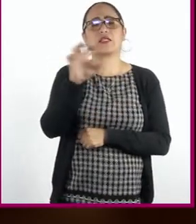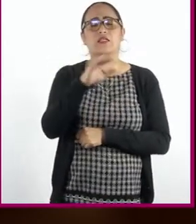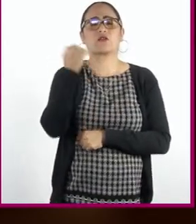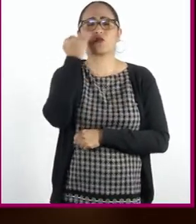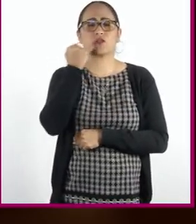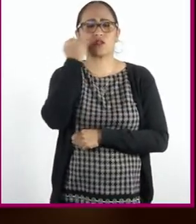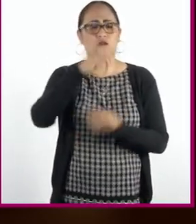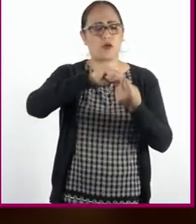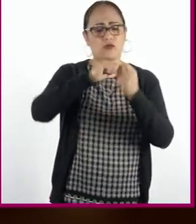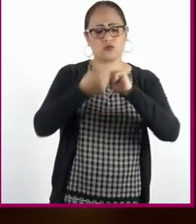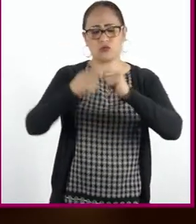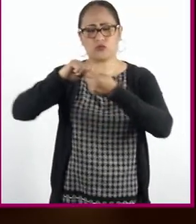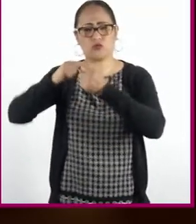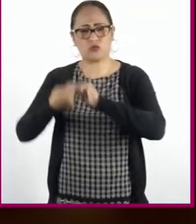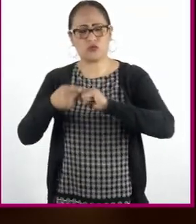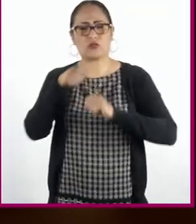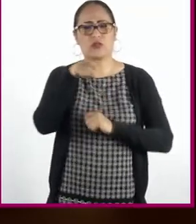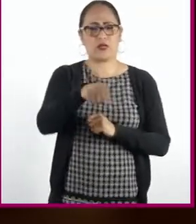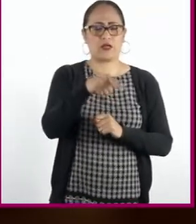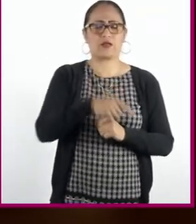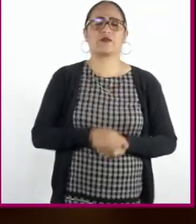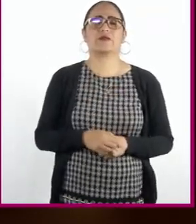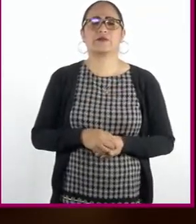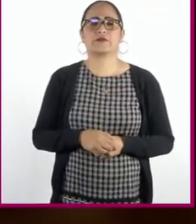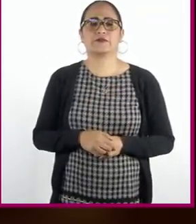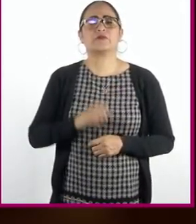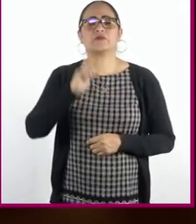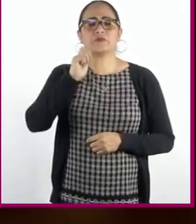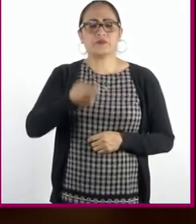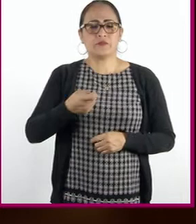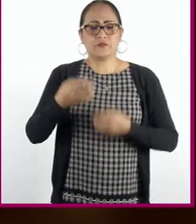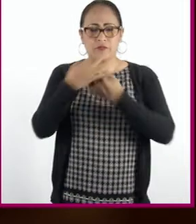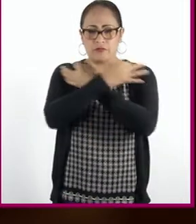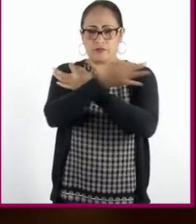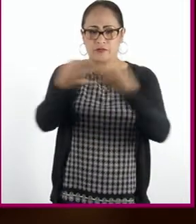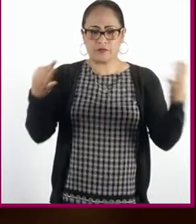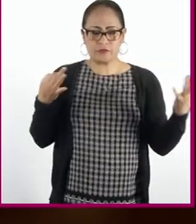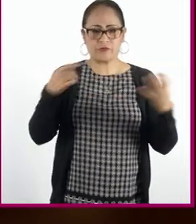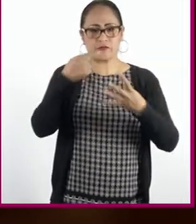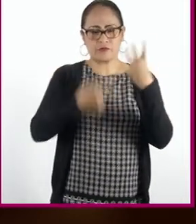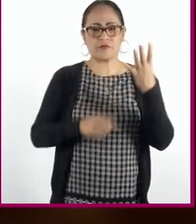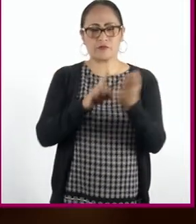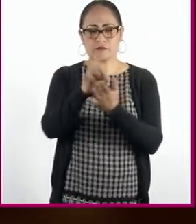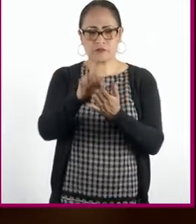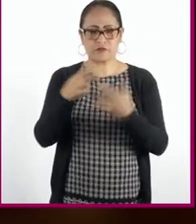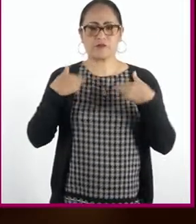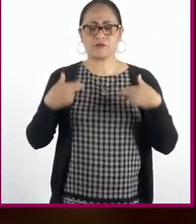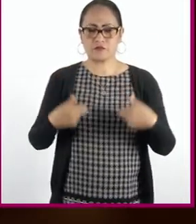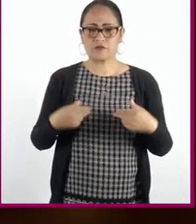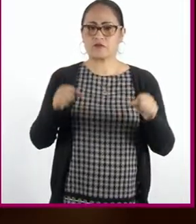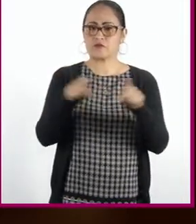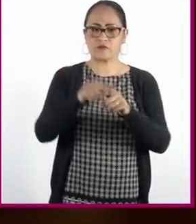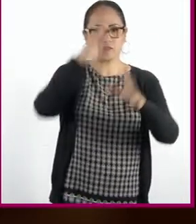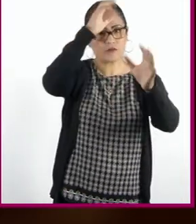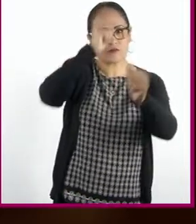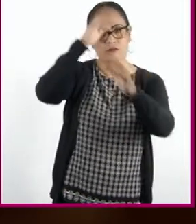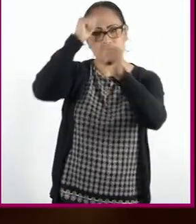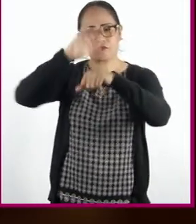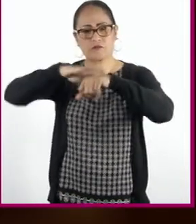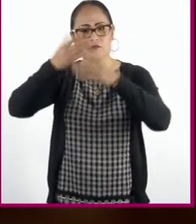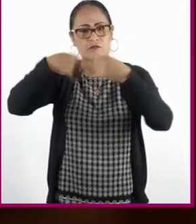Los instrumentos del Marco Internacional de Derechos Humanos son la Declaración Universal de los Derechos Humanos y sus tratados fundamentales